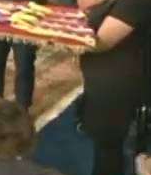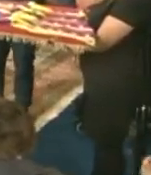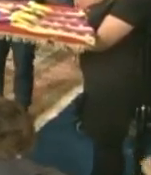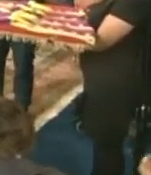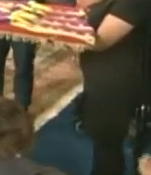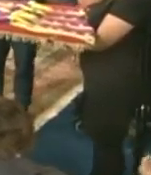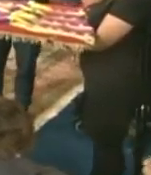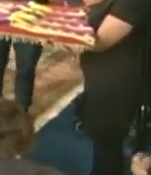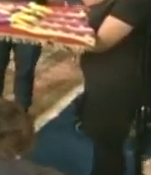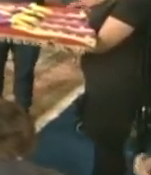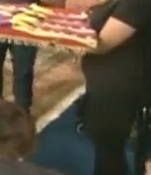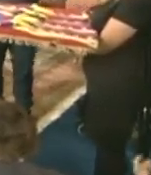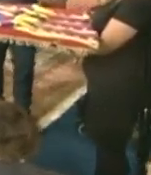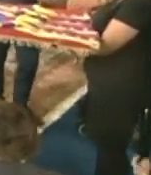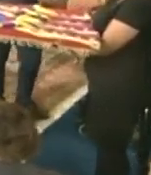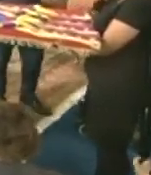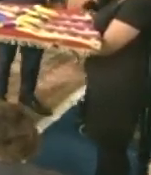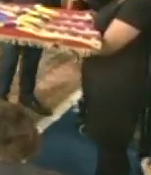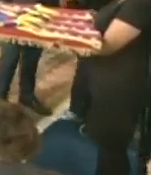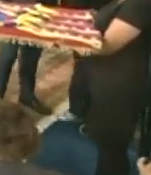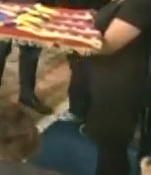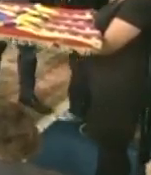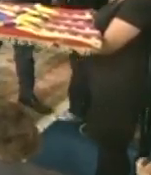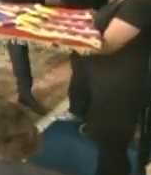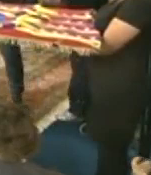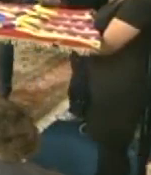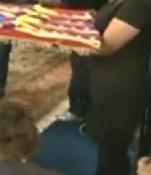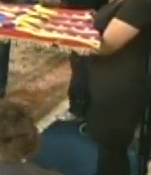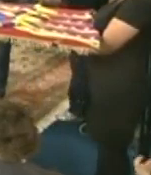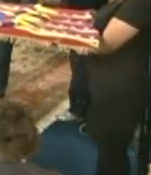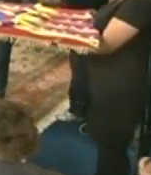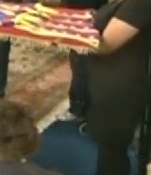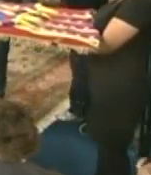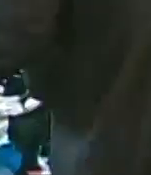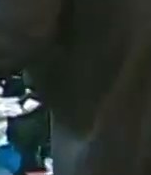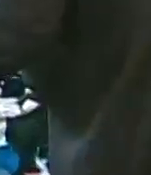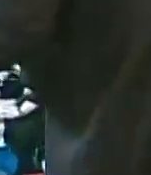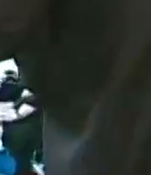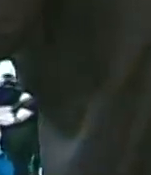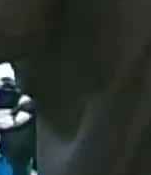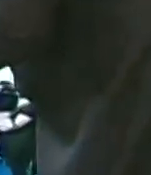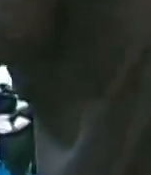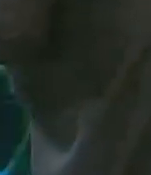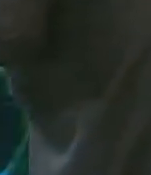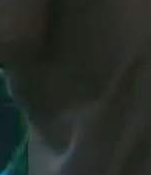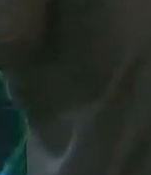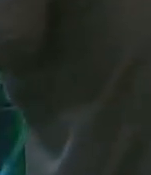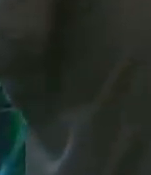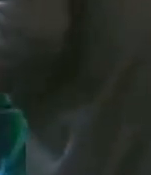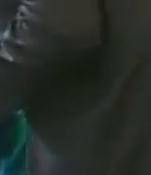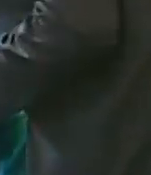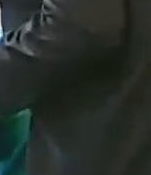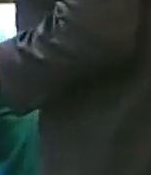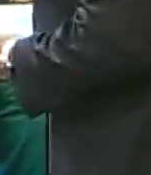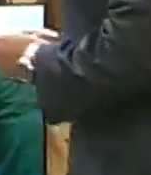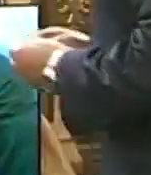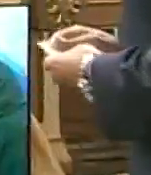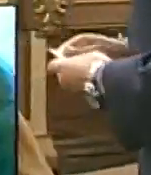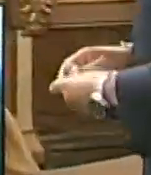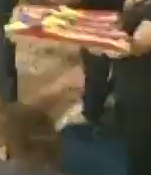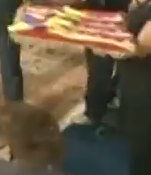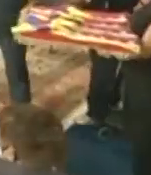Pantallas al presidente de la República, Nicolás Maduro Moros, entregando esta orden Libertadoras y Libertadores en su primera clase.